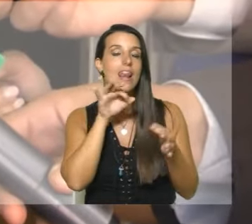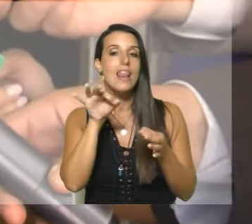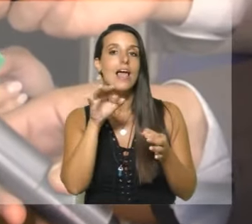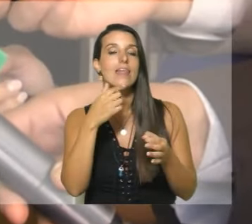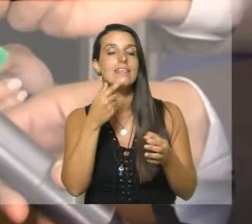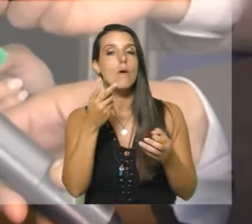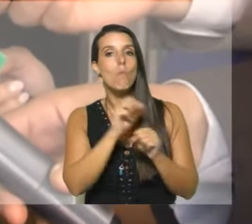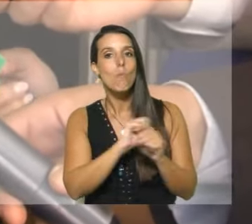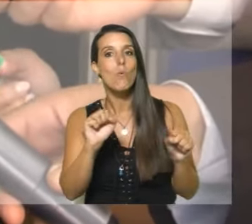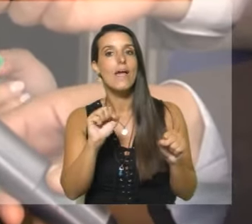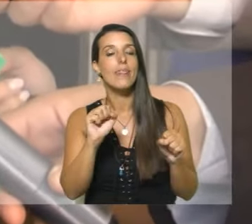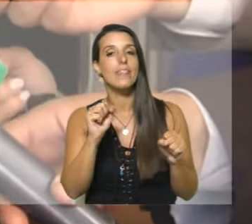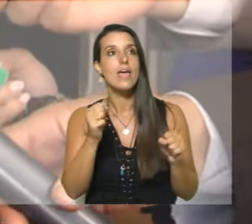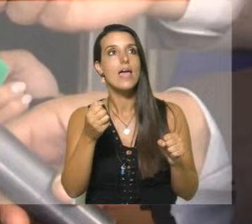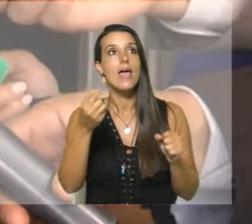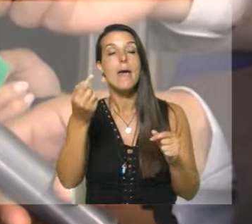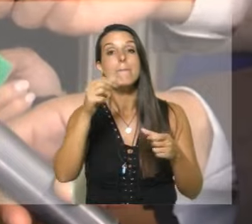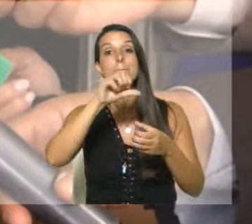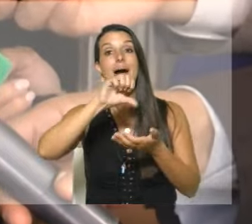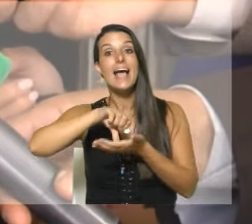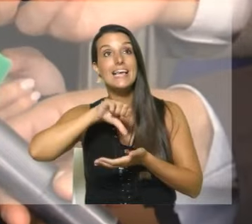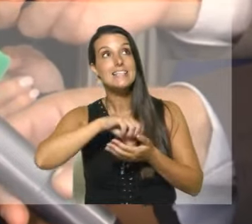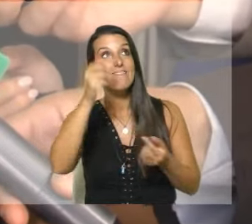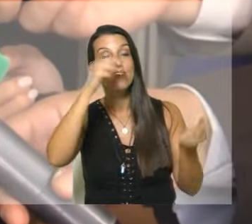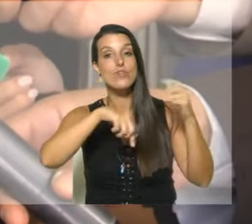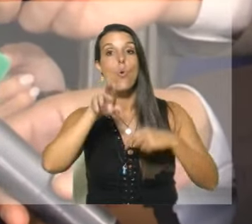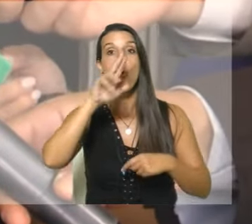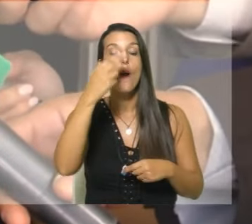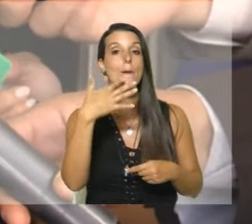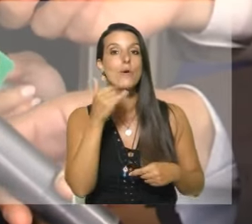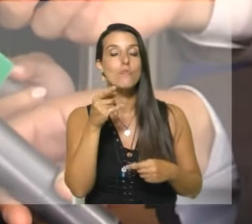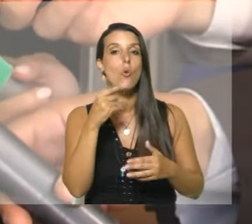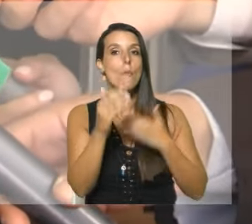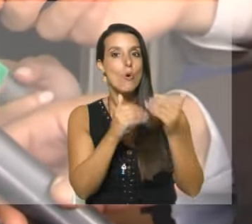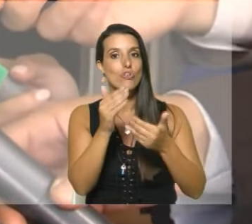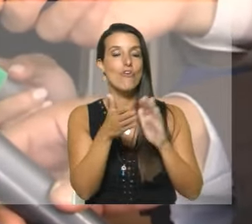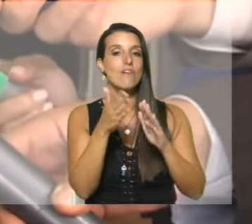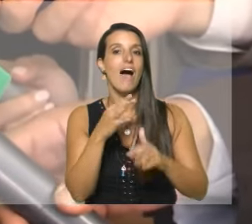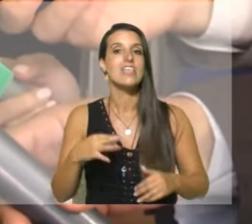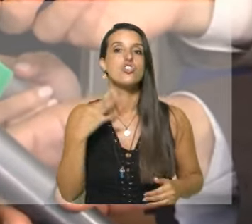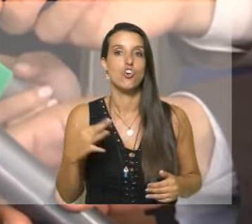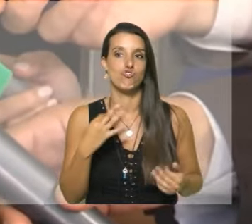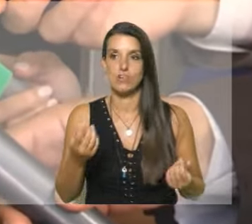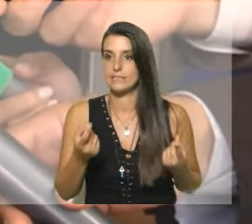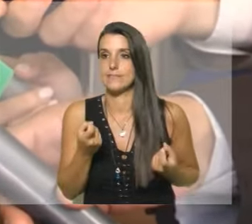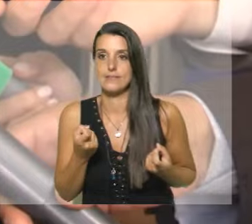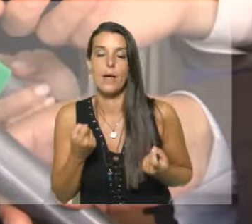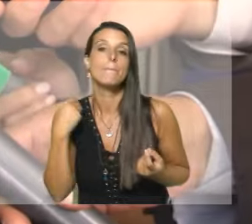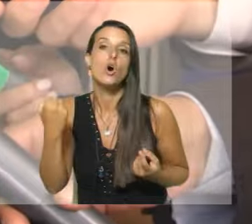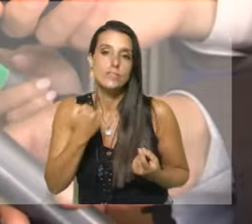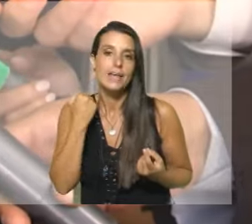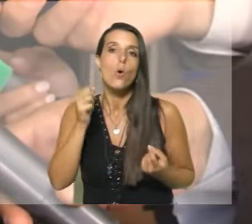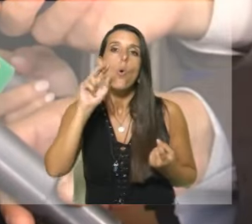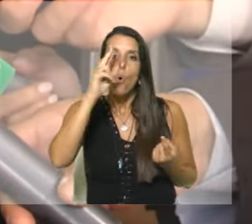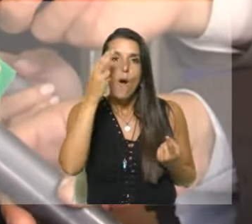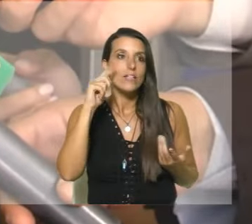que estudie la posibilidad de ir incorporando países, entre ellos Uruguay. Pero como ustedes ven, esto es un proceso que va a llevar años. Y que es muy importante para el país que